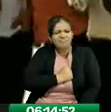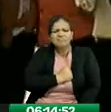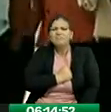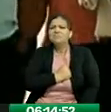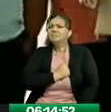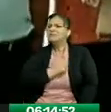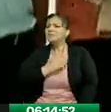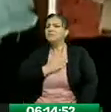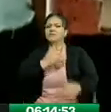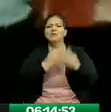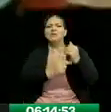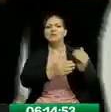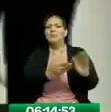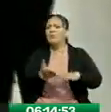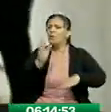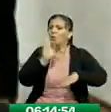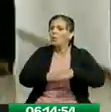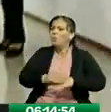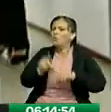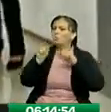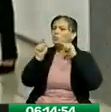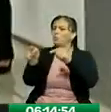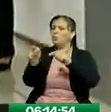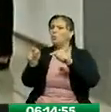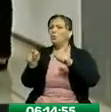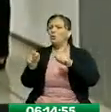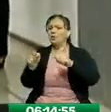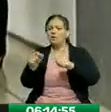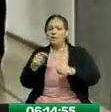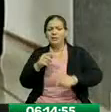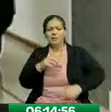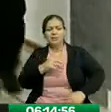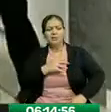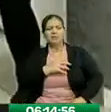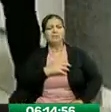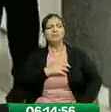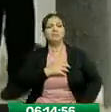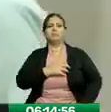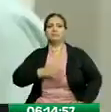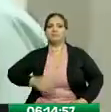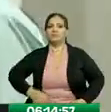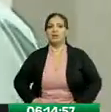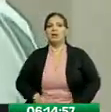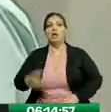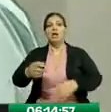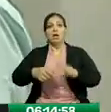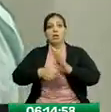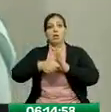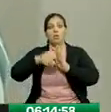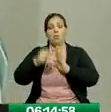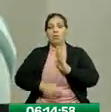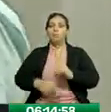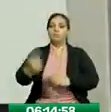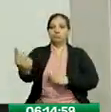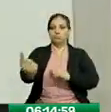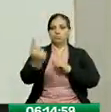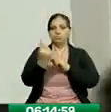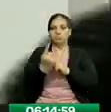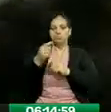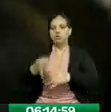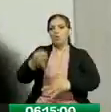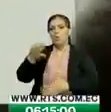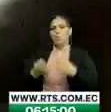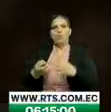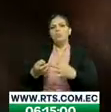Luego de varias horas de audiencia, esta fue suspendida. La fiscalía solicitó tal medida ya que 10 agentes de